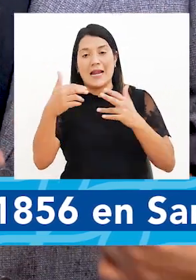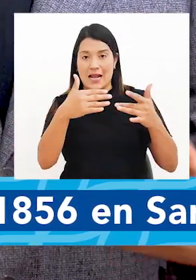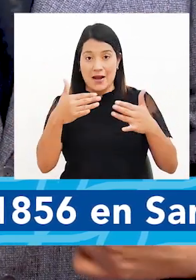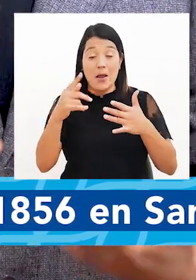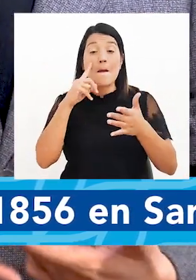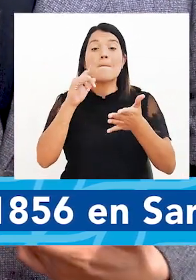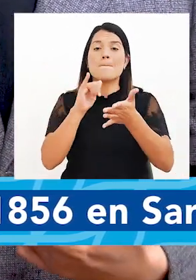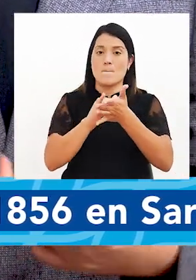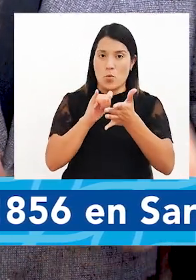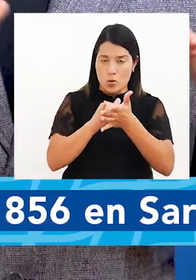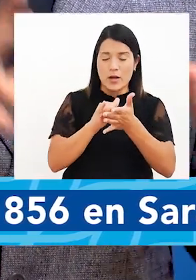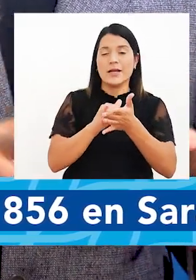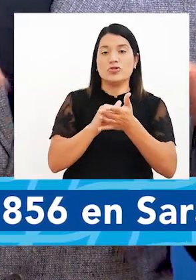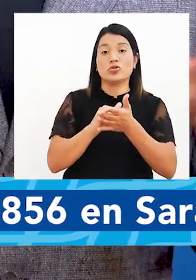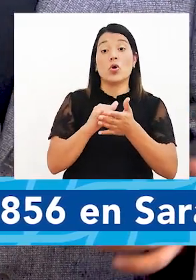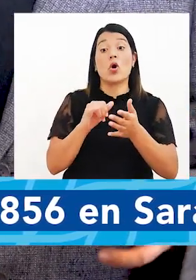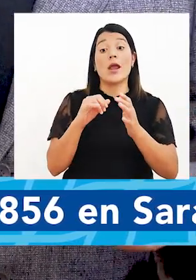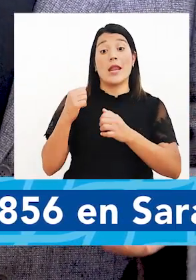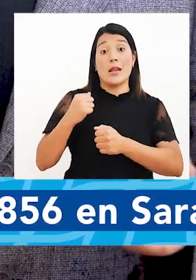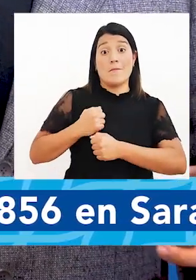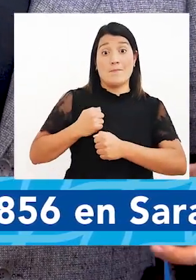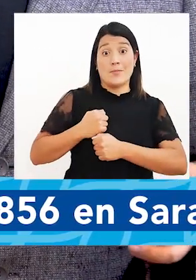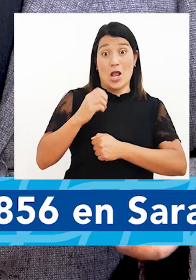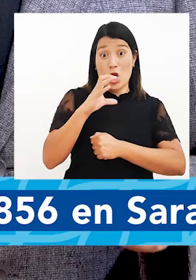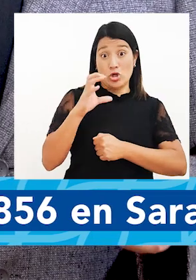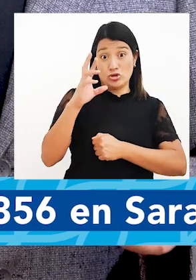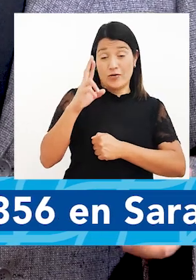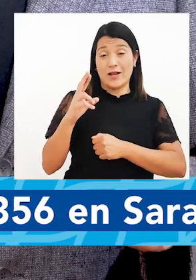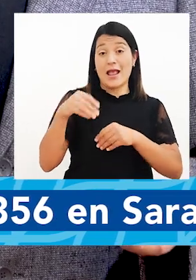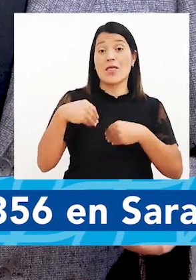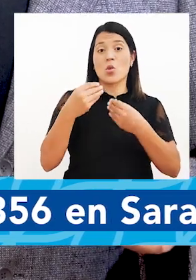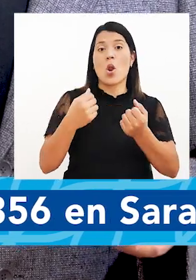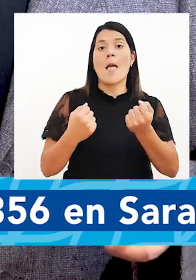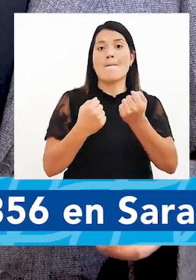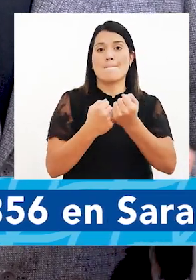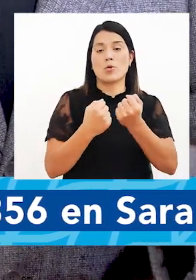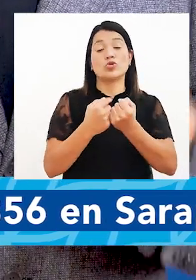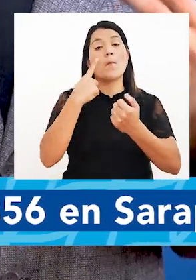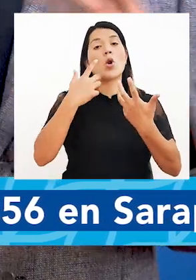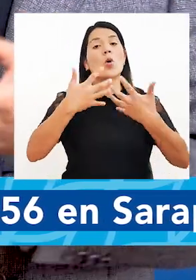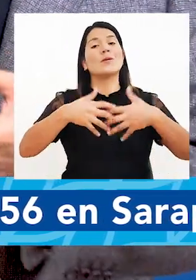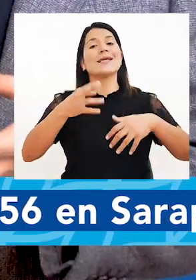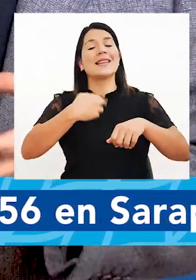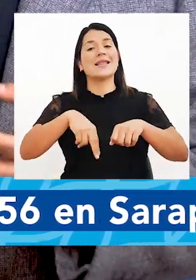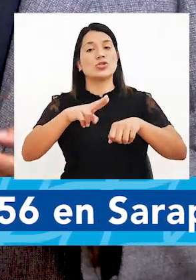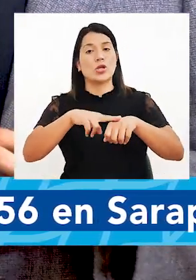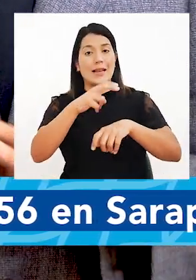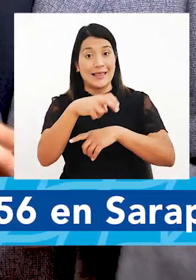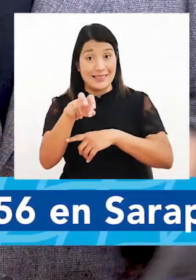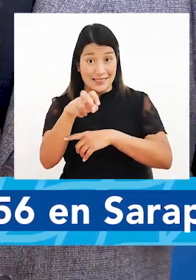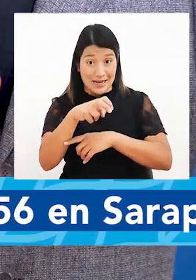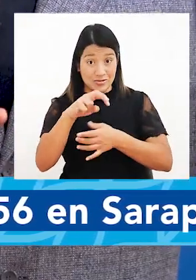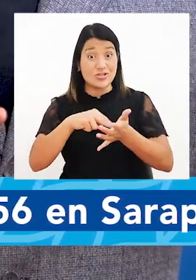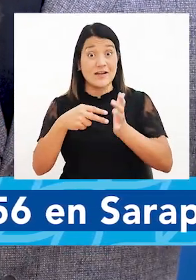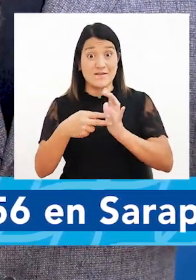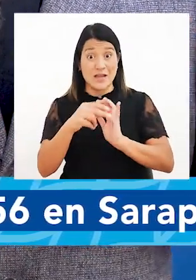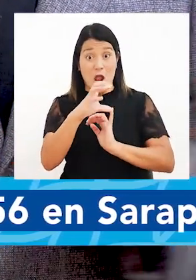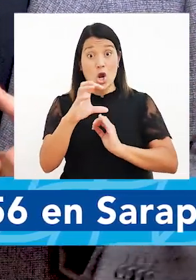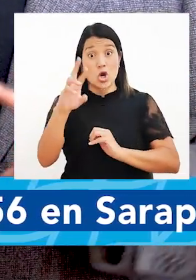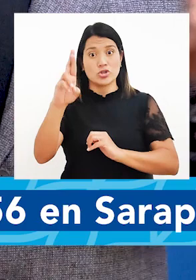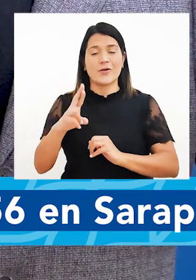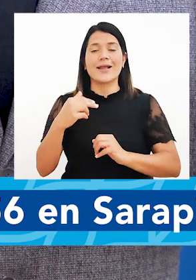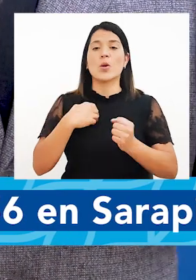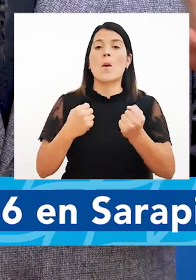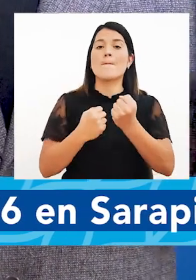el gobierno costarricense, recibió apoyo de la compañía accesoria del tránsito. O sea, recibió ese apoyo internacional, recibió apoyo